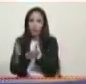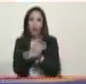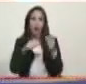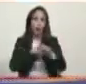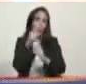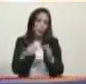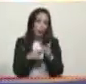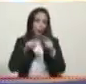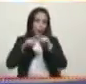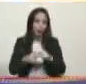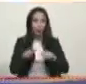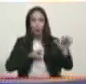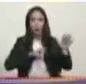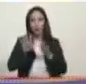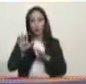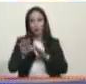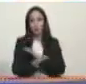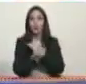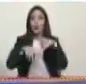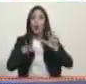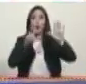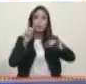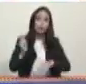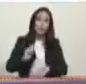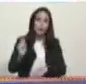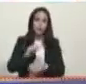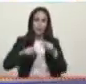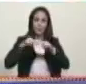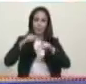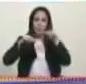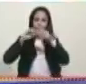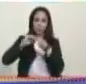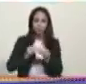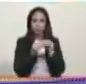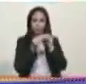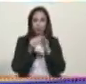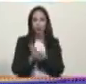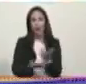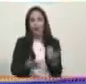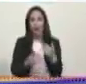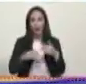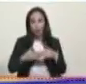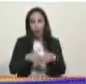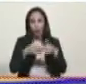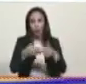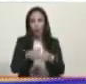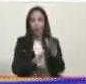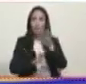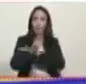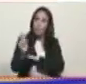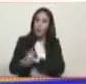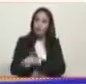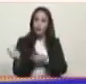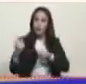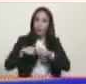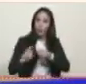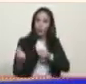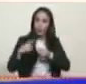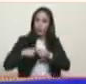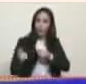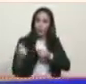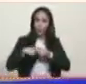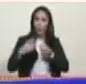en solo 8 meses se construyó este barco, y cada 2 meses vamos a ir incorporando una